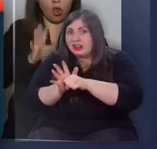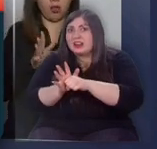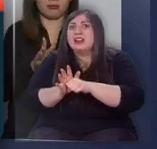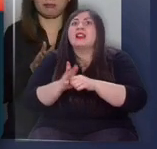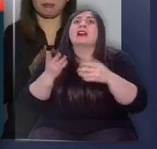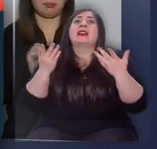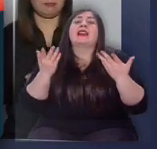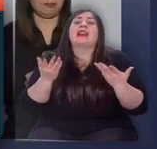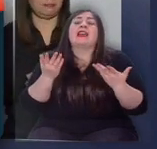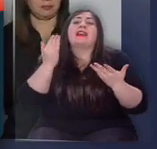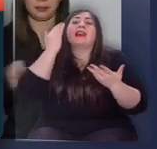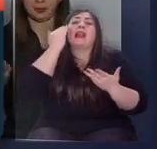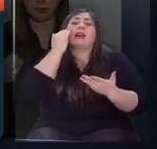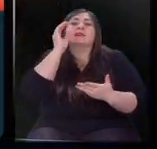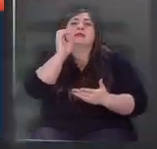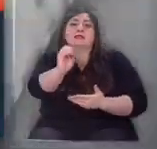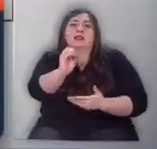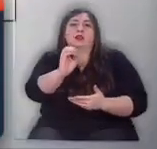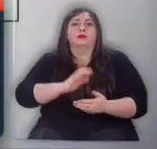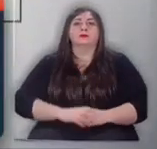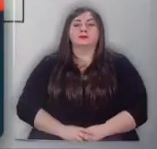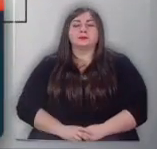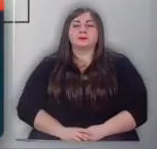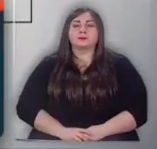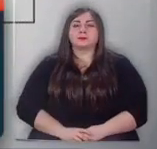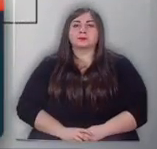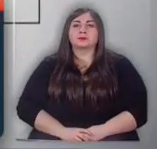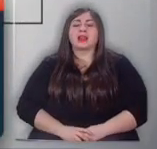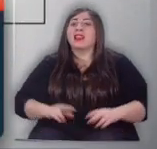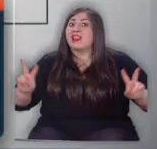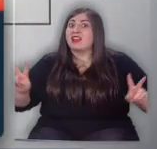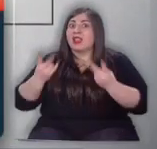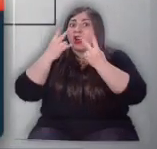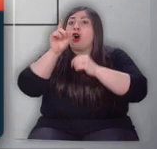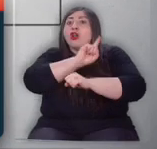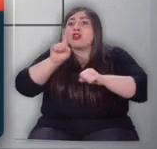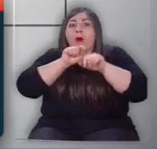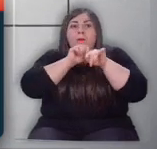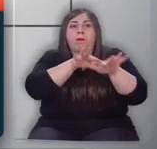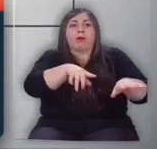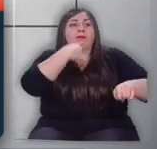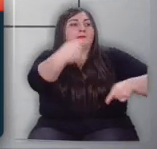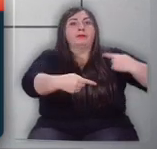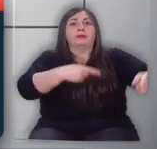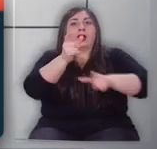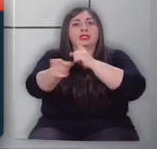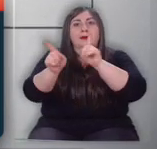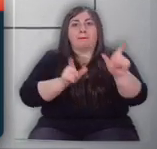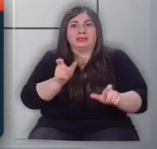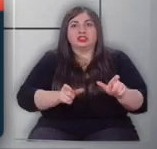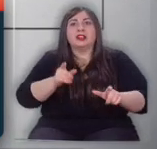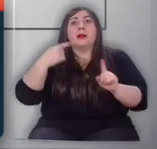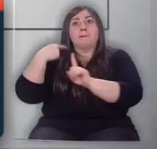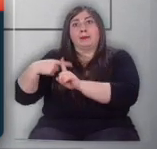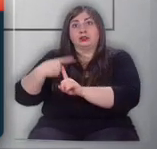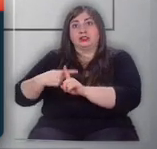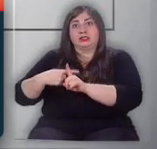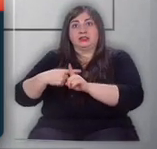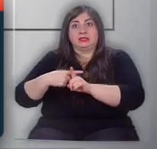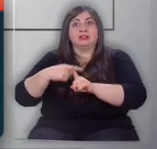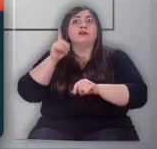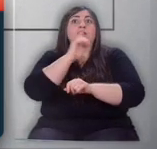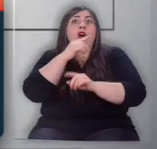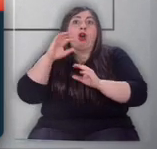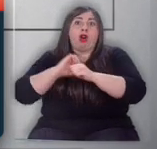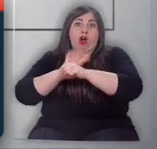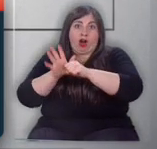es prácticamente cero. Recuperado o no contagiante, persona que dio positivo ante el COVID-19 y que según los criterios